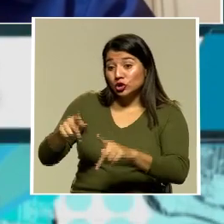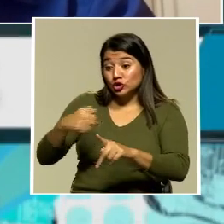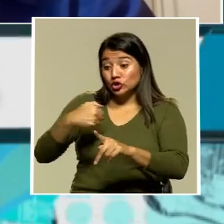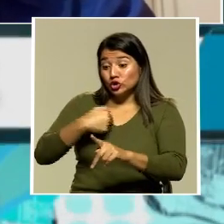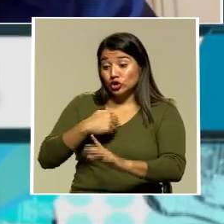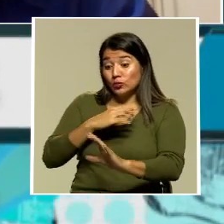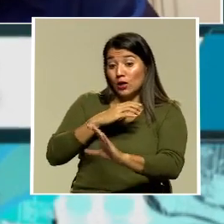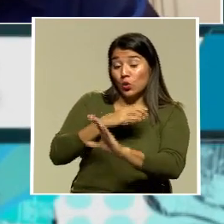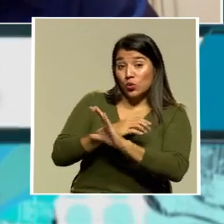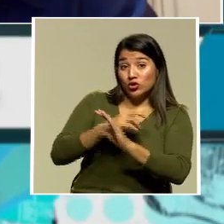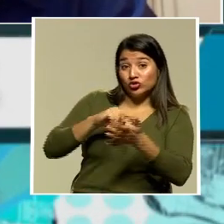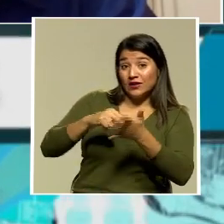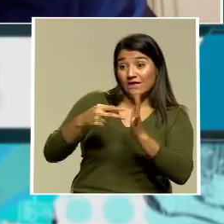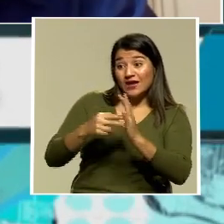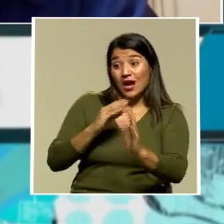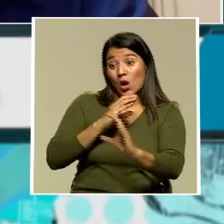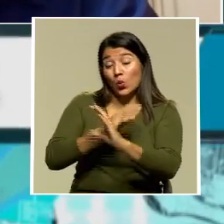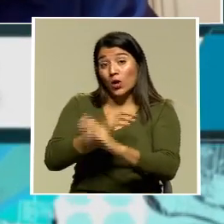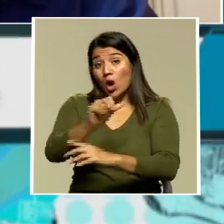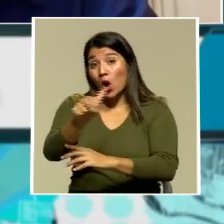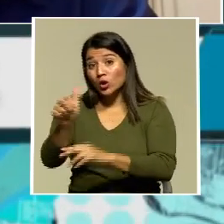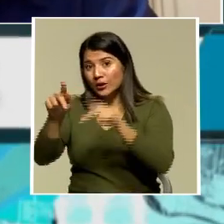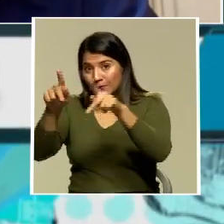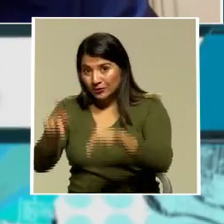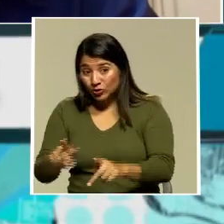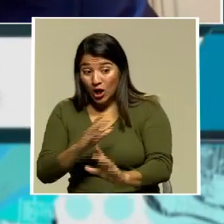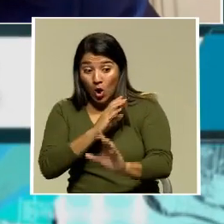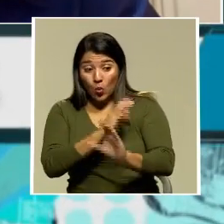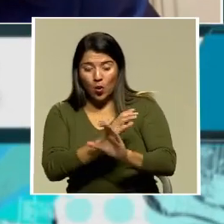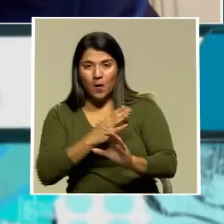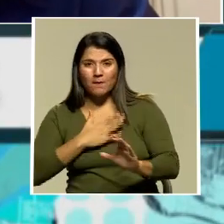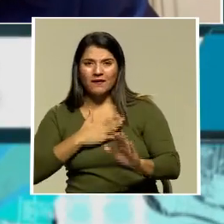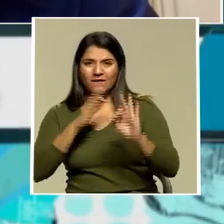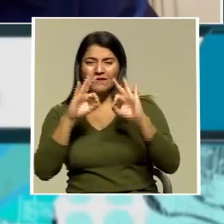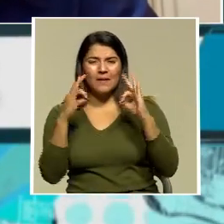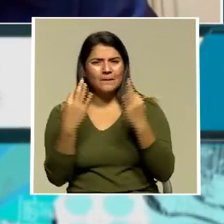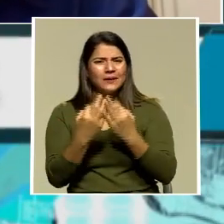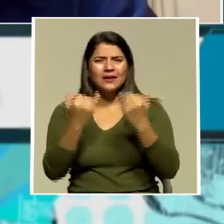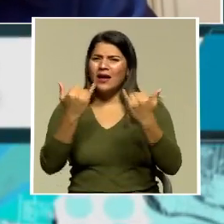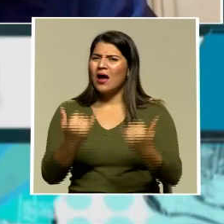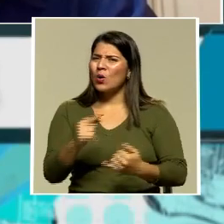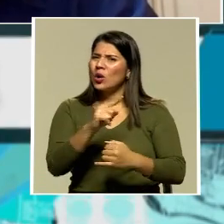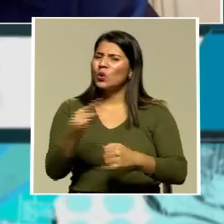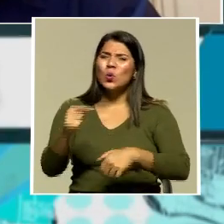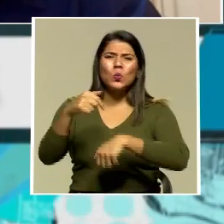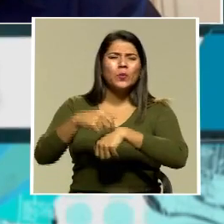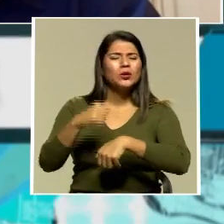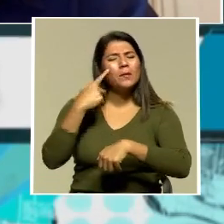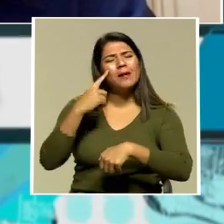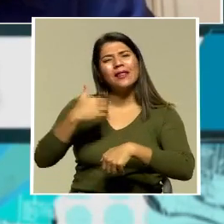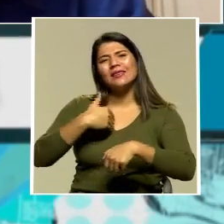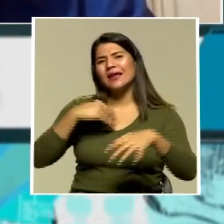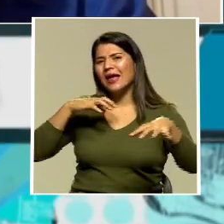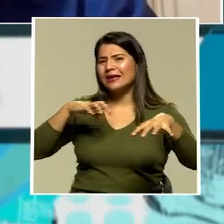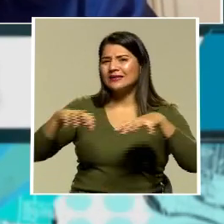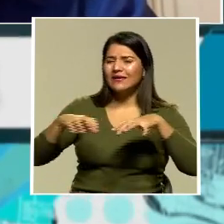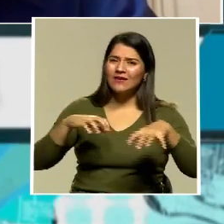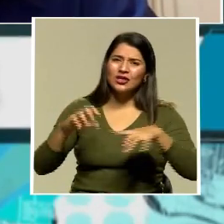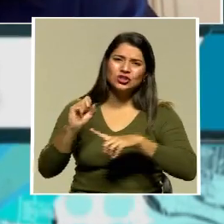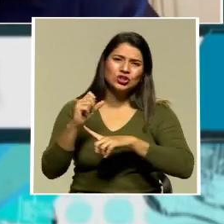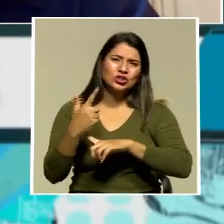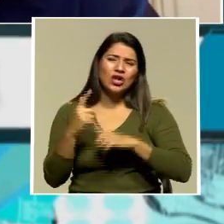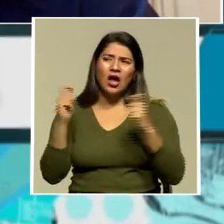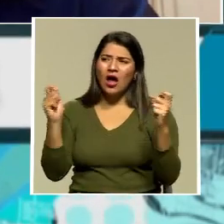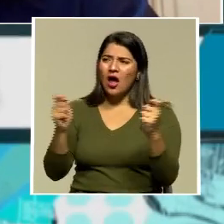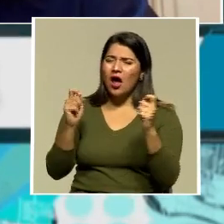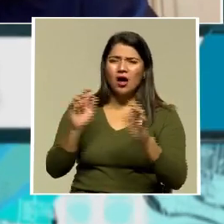los demás, cuido a mi familia. No estamos en un momento para tener actividades sociales, no